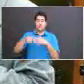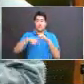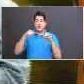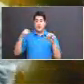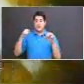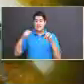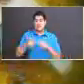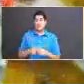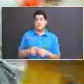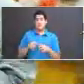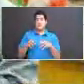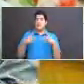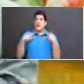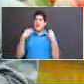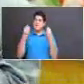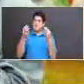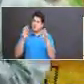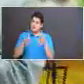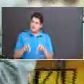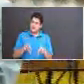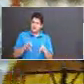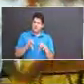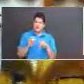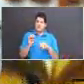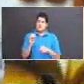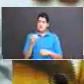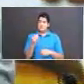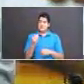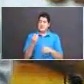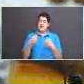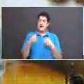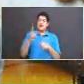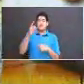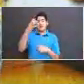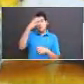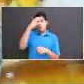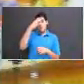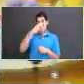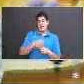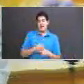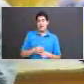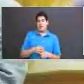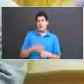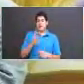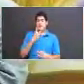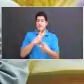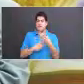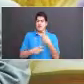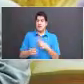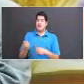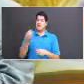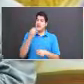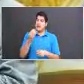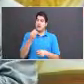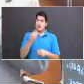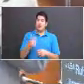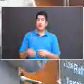Y hay mucha gente, hermano, que comete un pecado y viene y toma la Santa